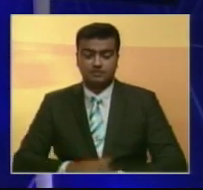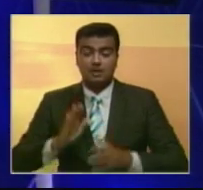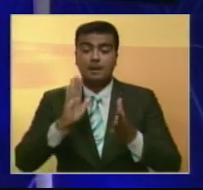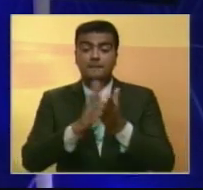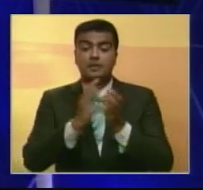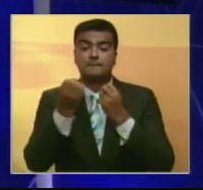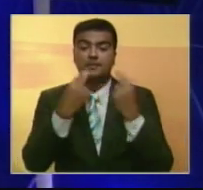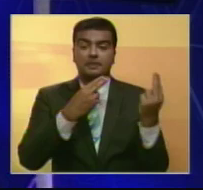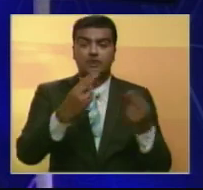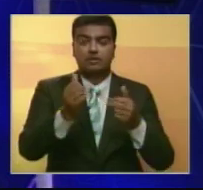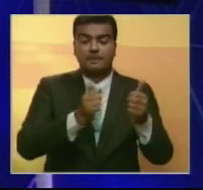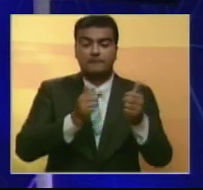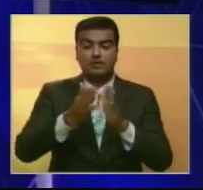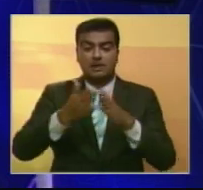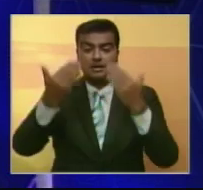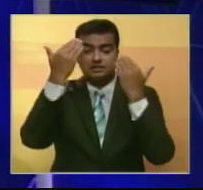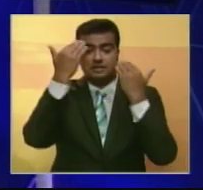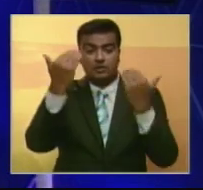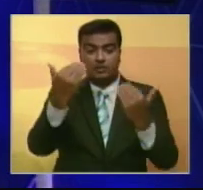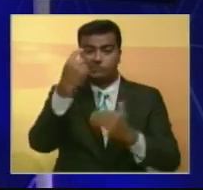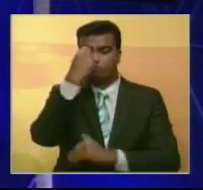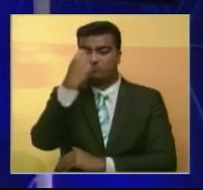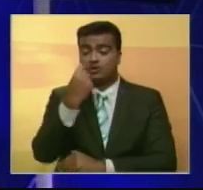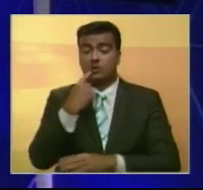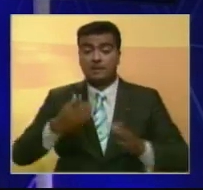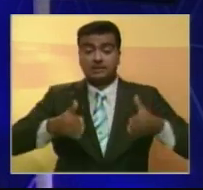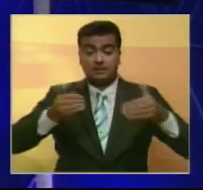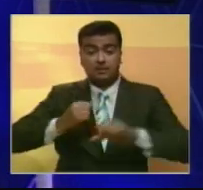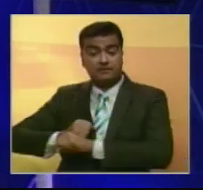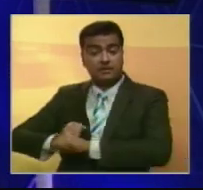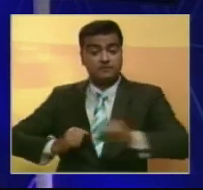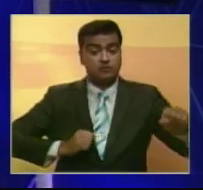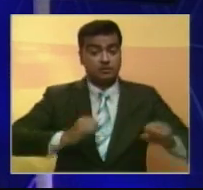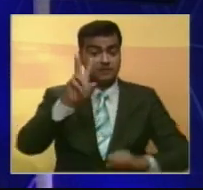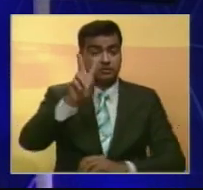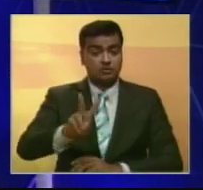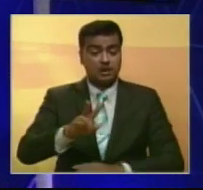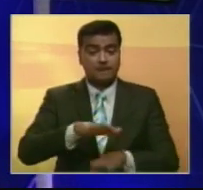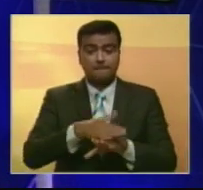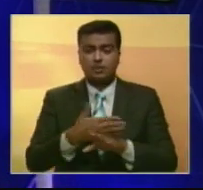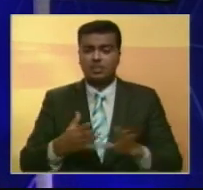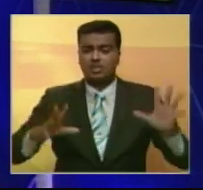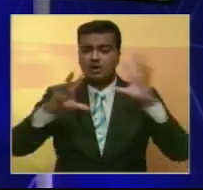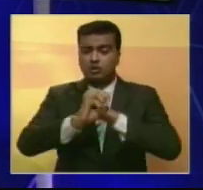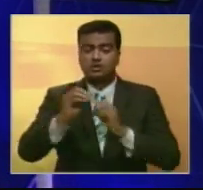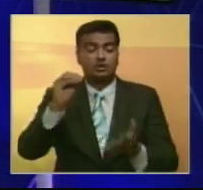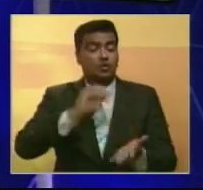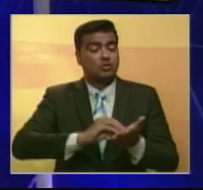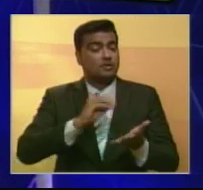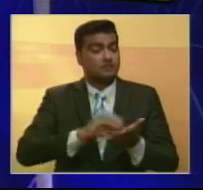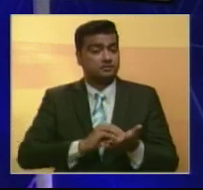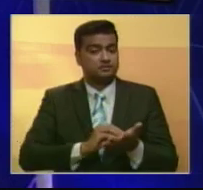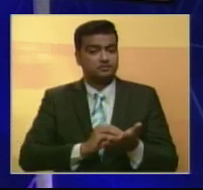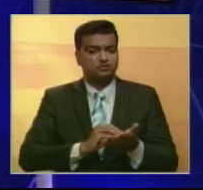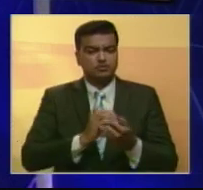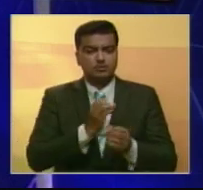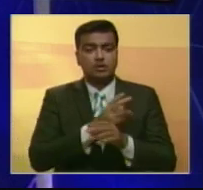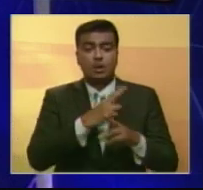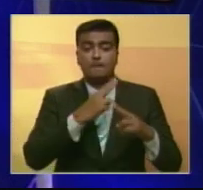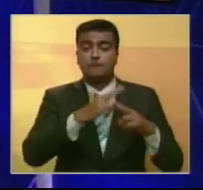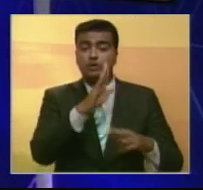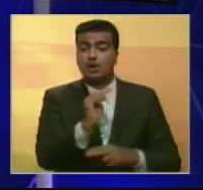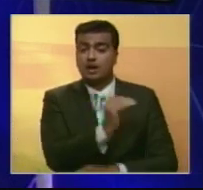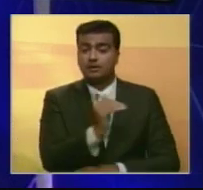Amigos, bienvenidos a los deportes. Les saluda Tony Chitadino. Comenzamos con el béisbol profesional venezolano porque esta noche se reanuda la serie semifinales. En Puerto La